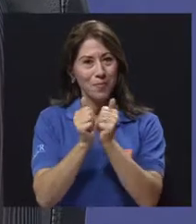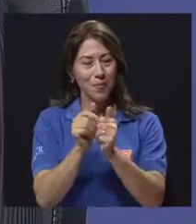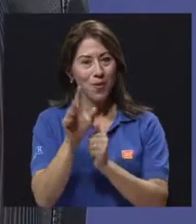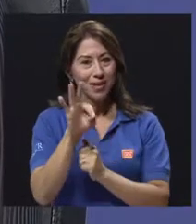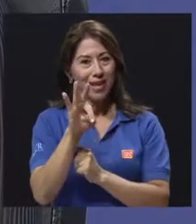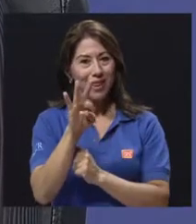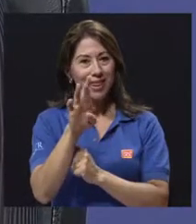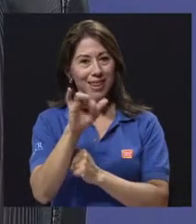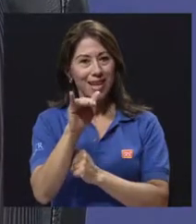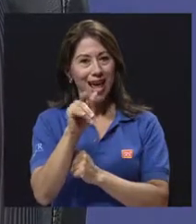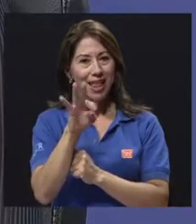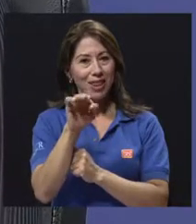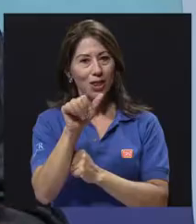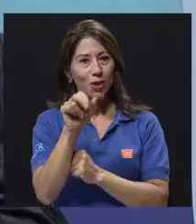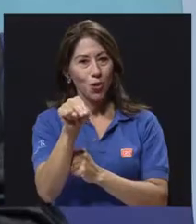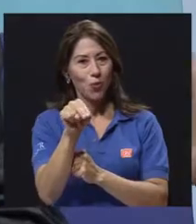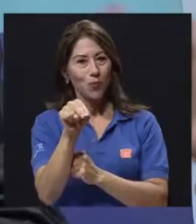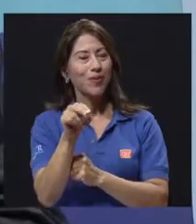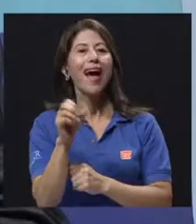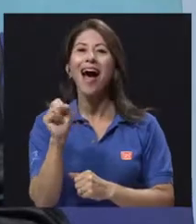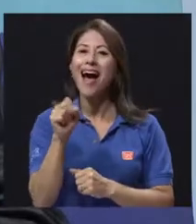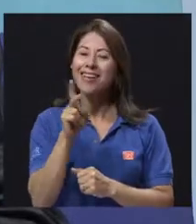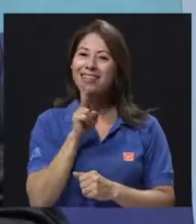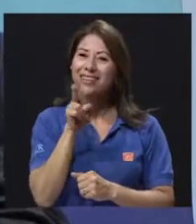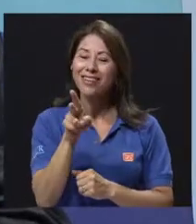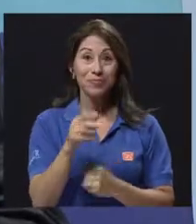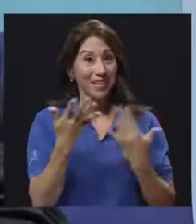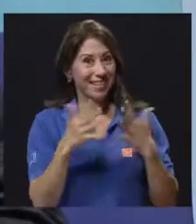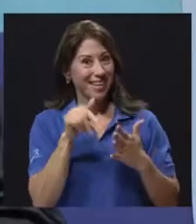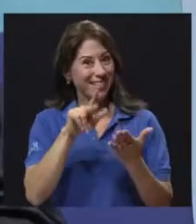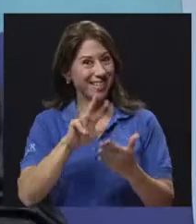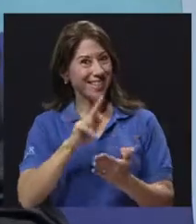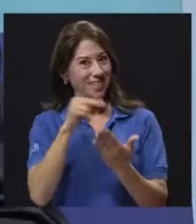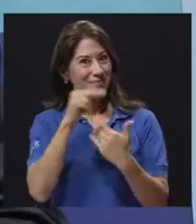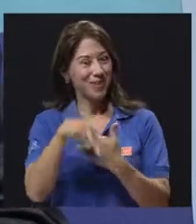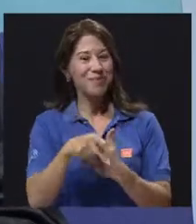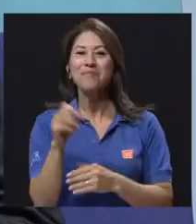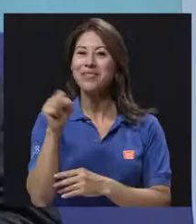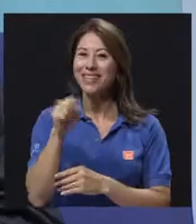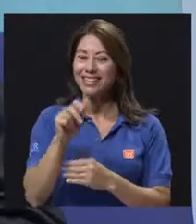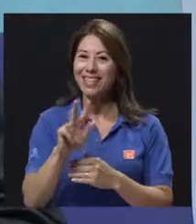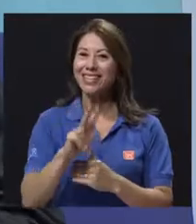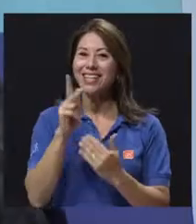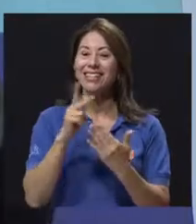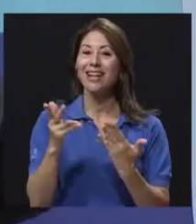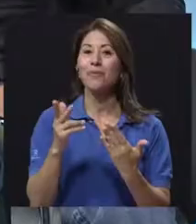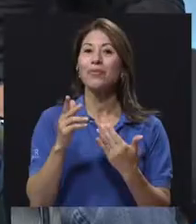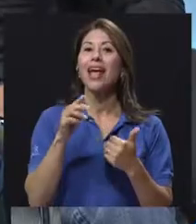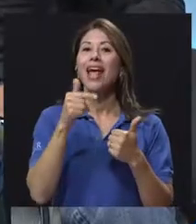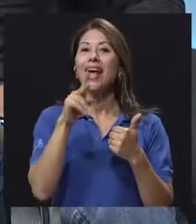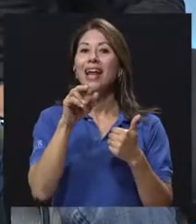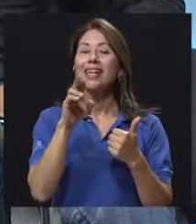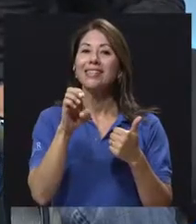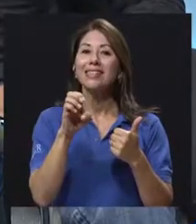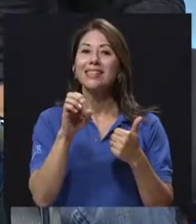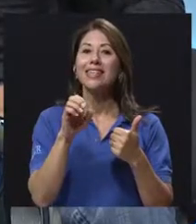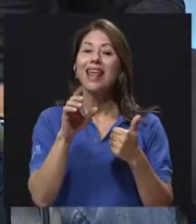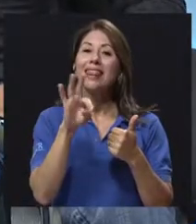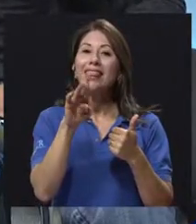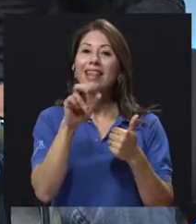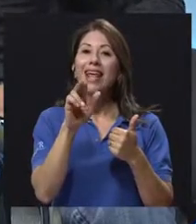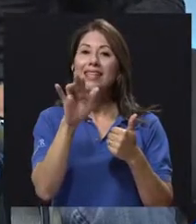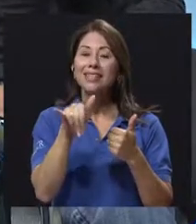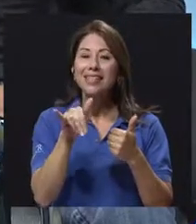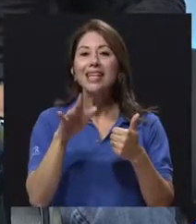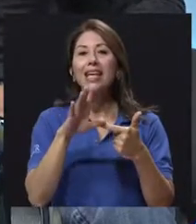Así o sea es. que bueno. Bienvenidos. Entonces es el tercero. Este es el tercero. Así es. Tracy Mena y José Pablo Matamoros.